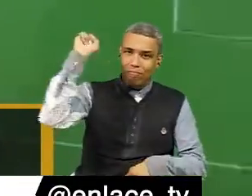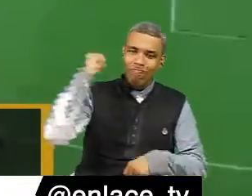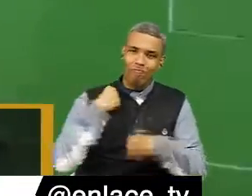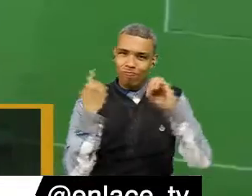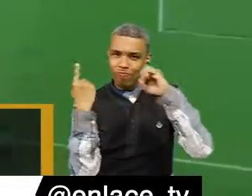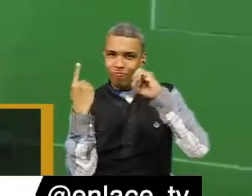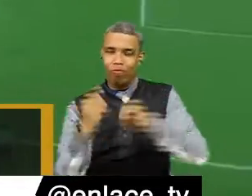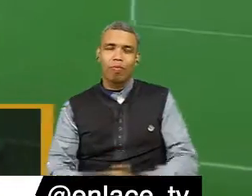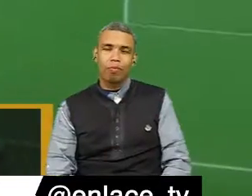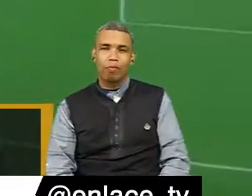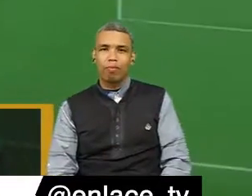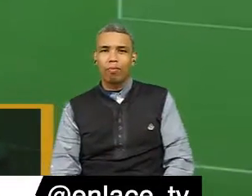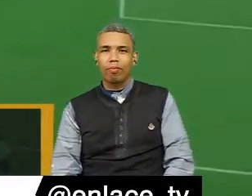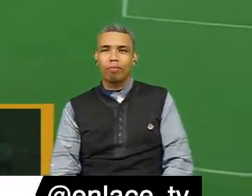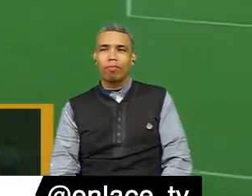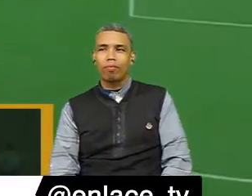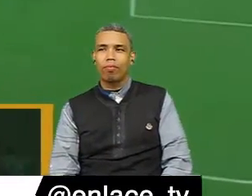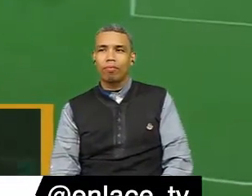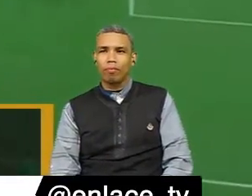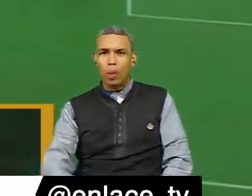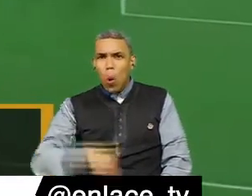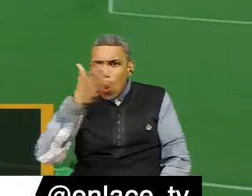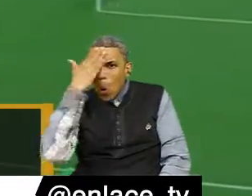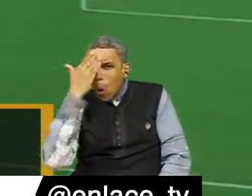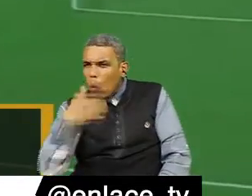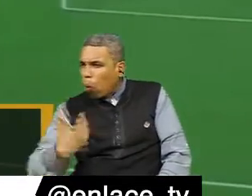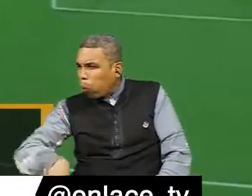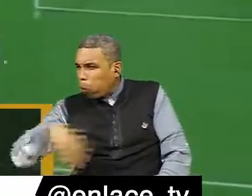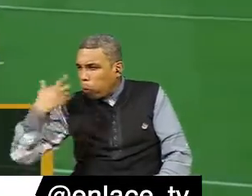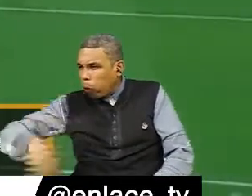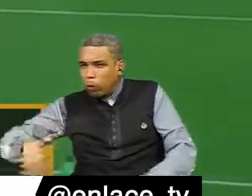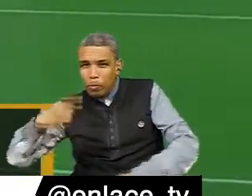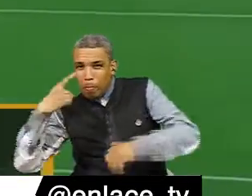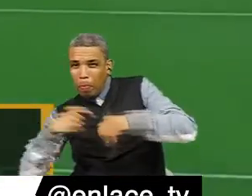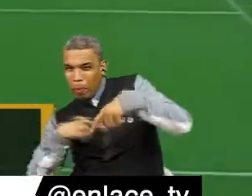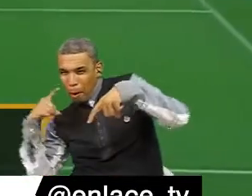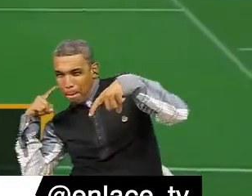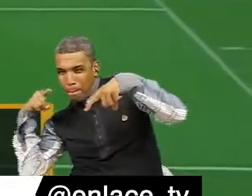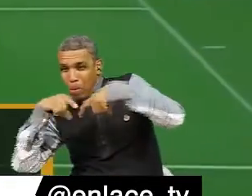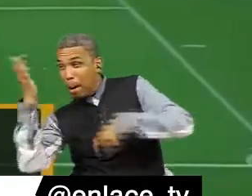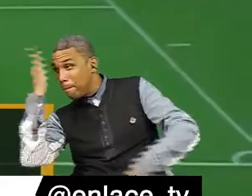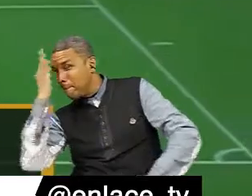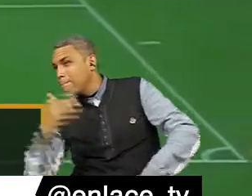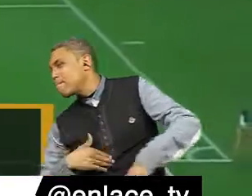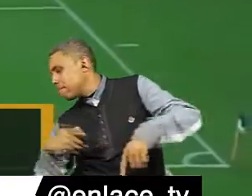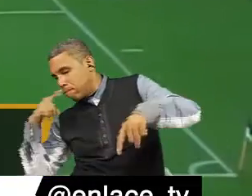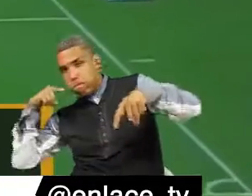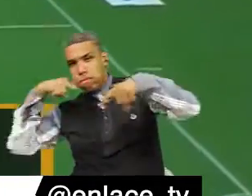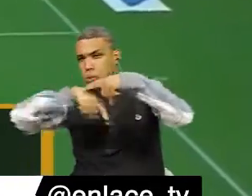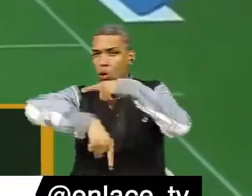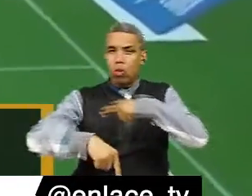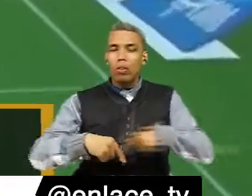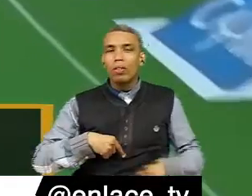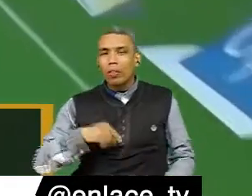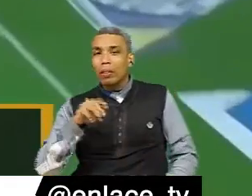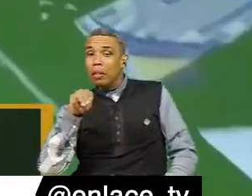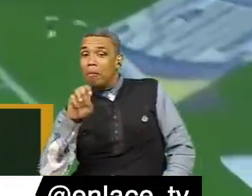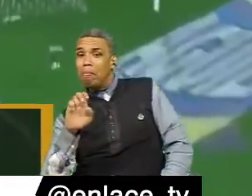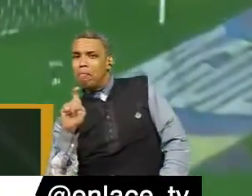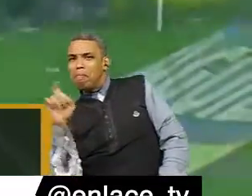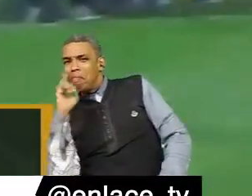¡Del Valle! ¡Qué cabezazo! Enganchó Jonathan, Maxi levanta,